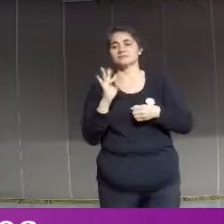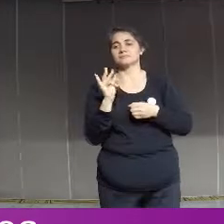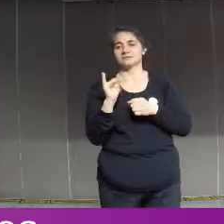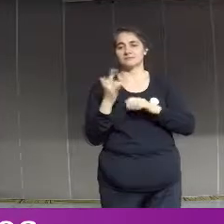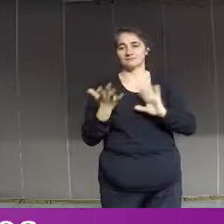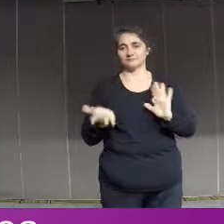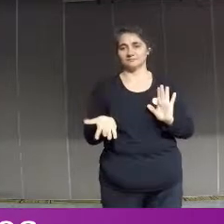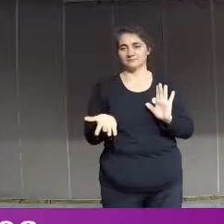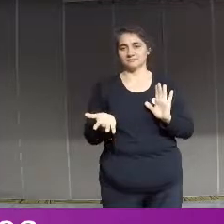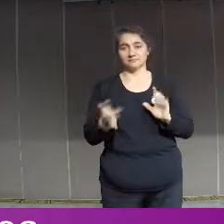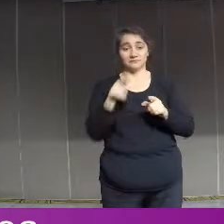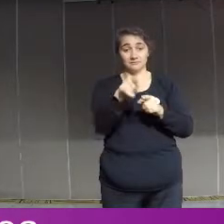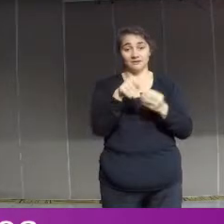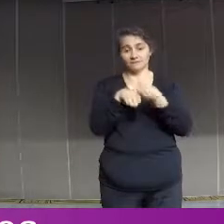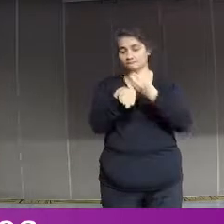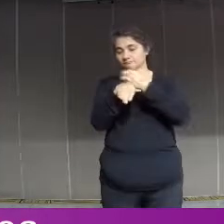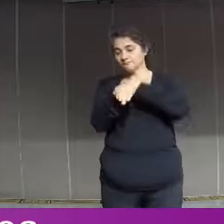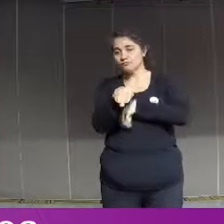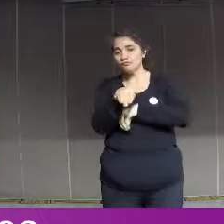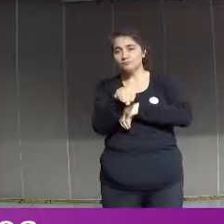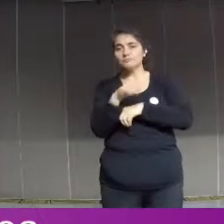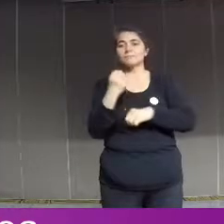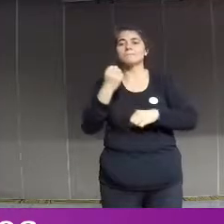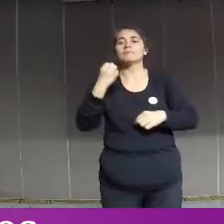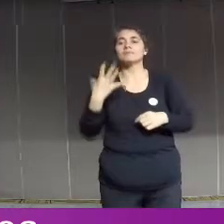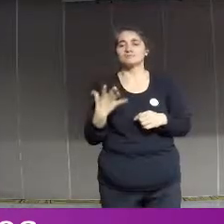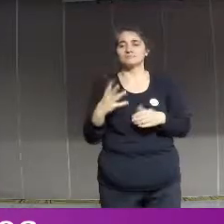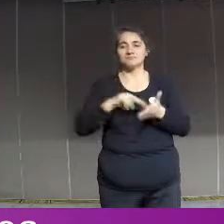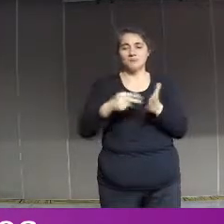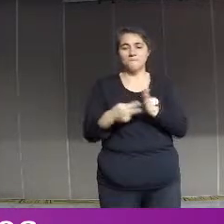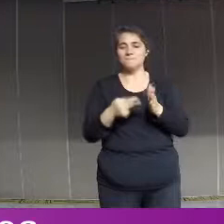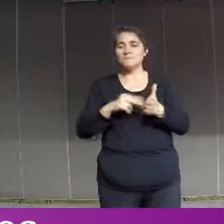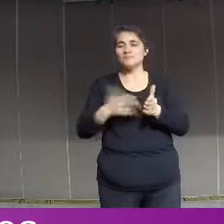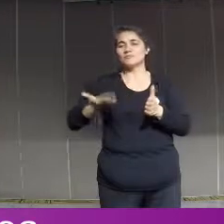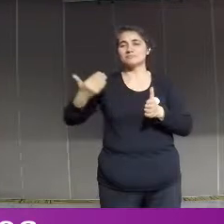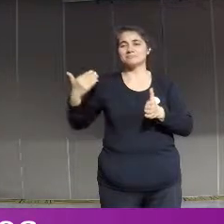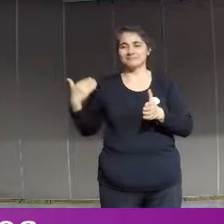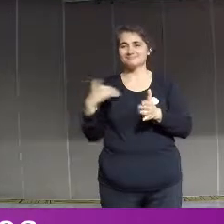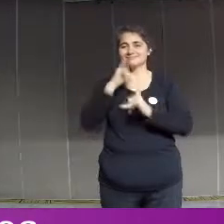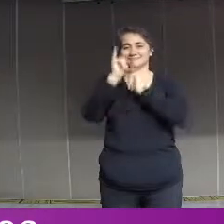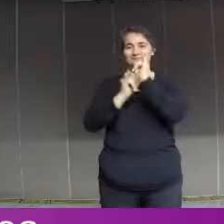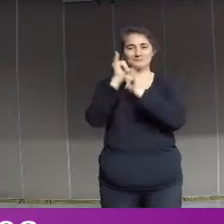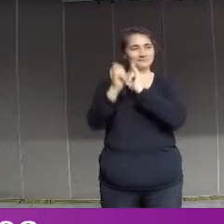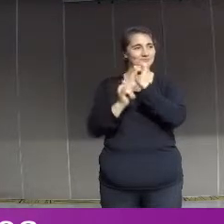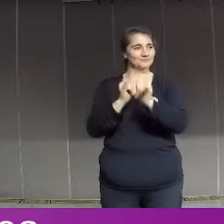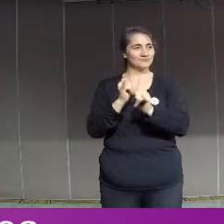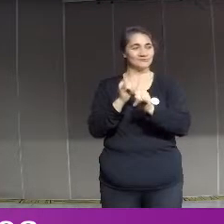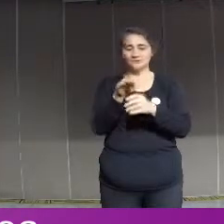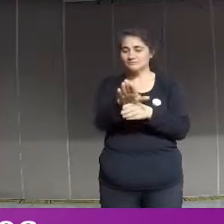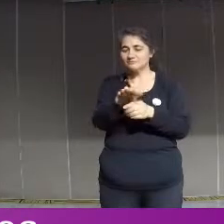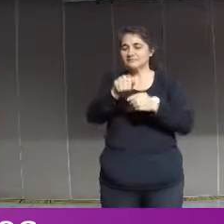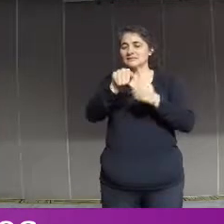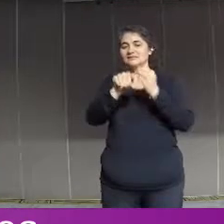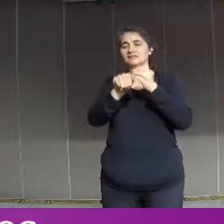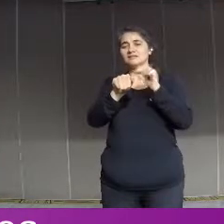la presencia de los restos de comida. Esto que yo les decía del lago faríngeo. Cuando hay debilidad en el tiempo de la